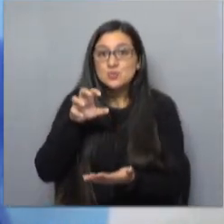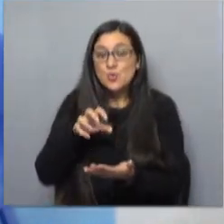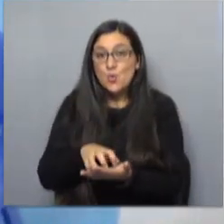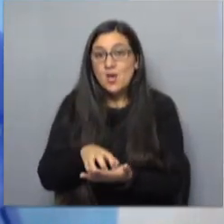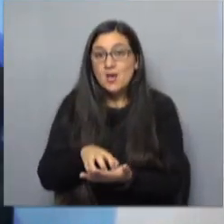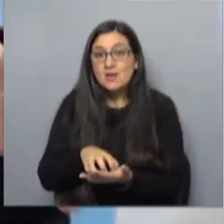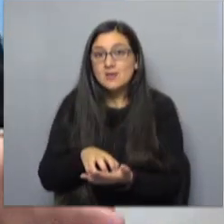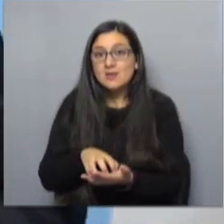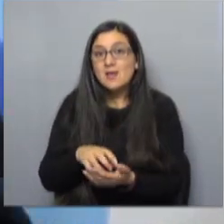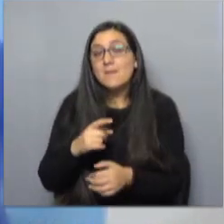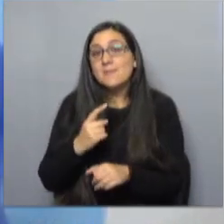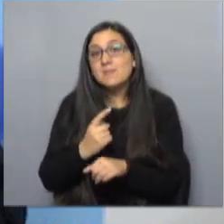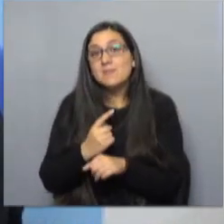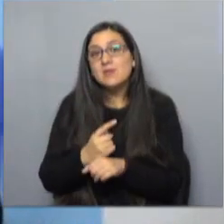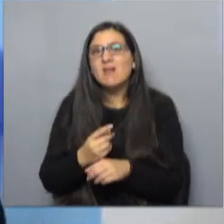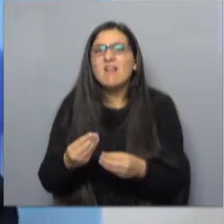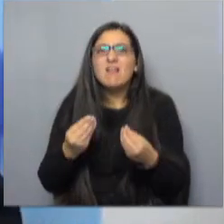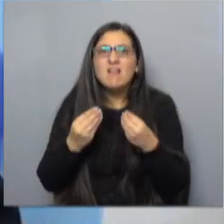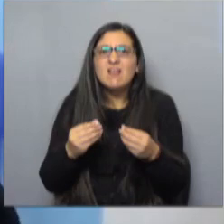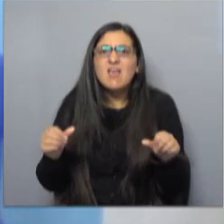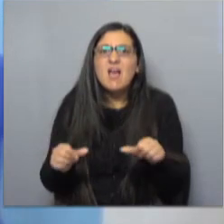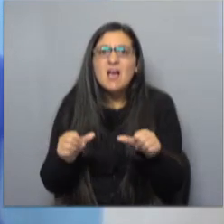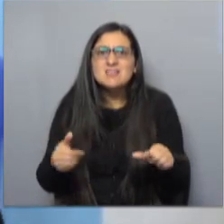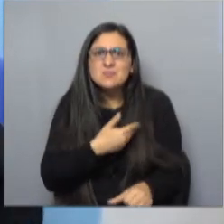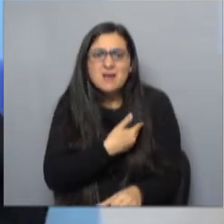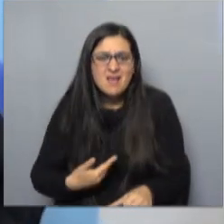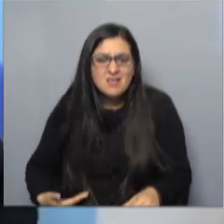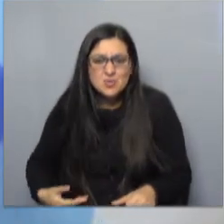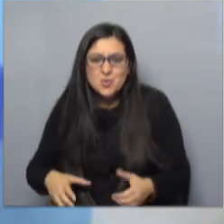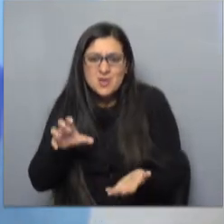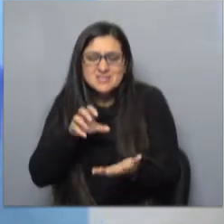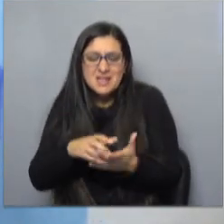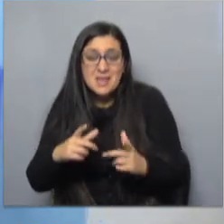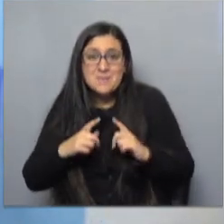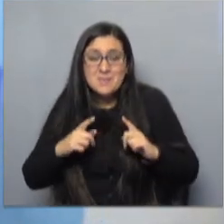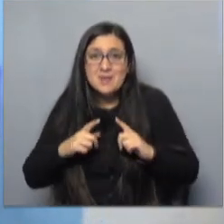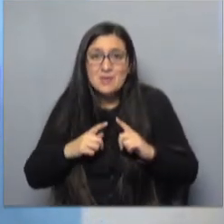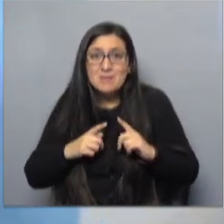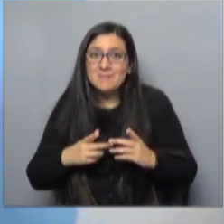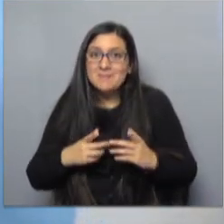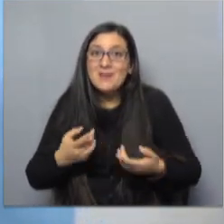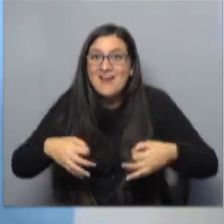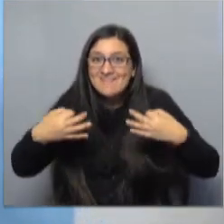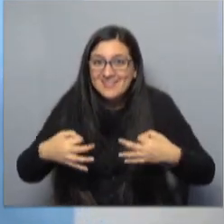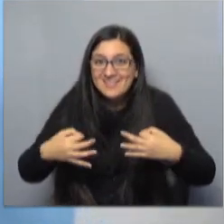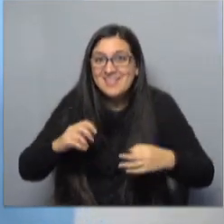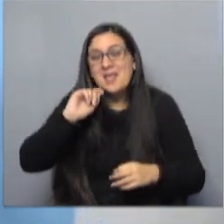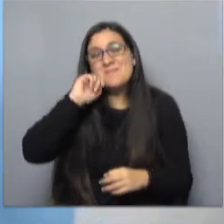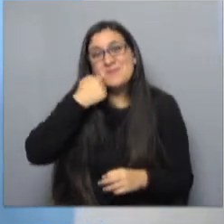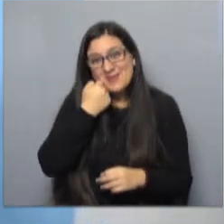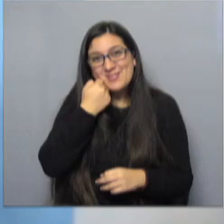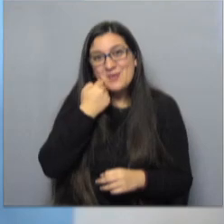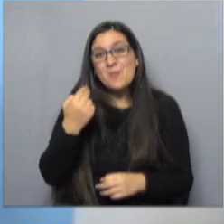sea, a priori uno dice, ¿qué hace un maestro en una sala de espera? Y bueno, en realidad es una maravilla porque te permite